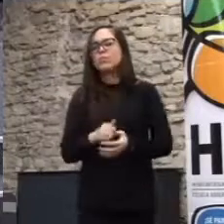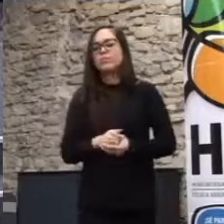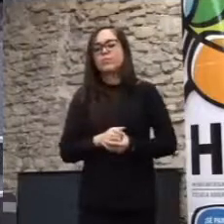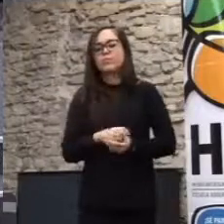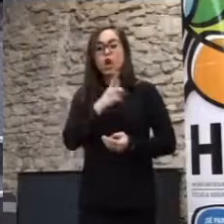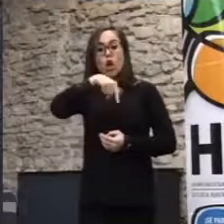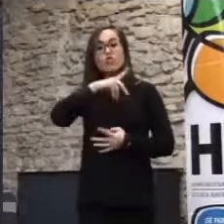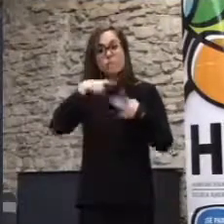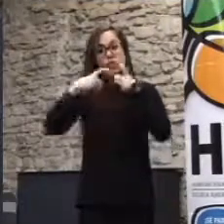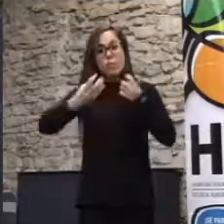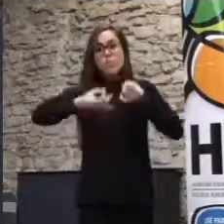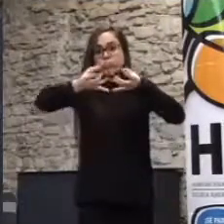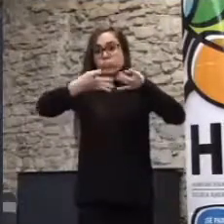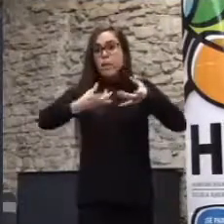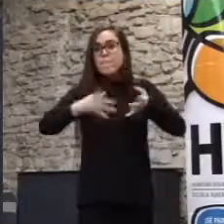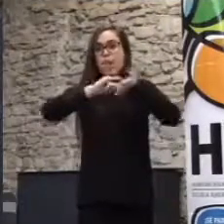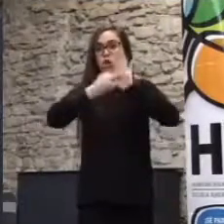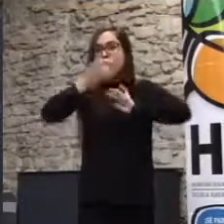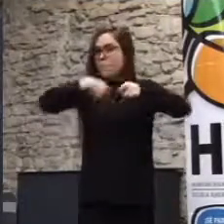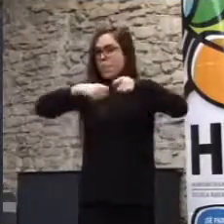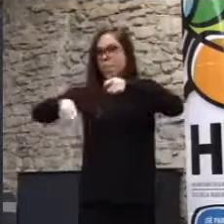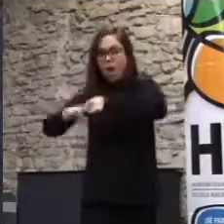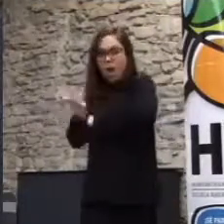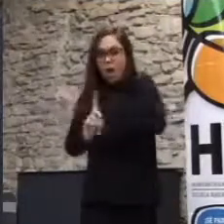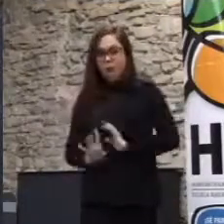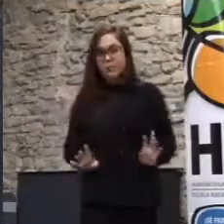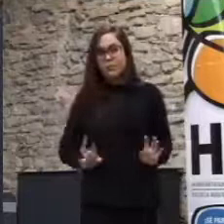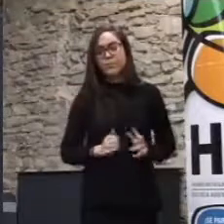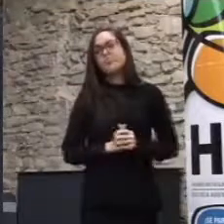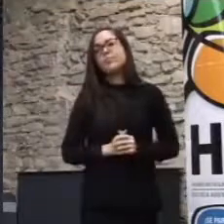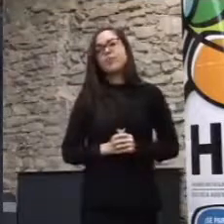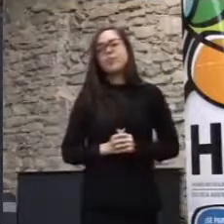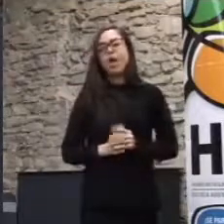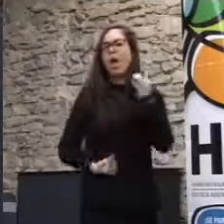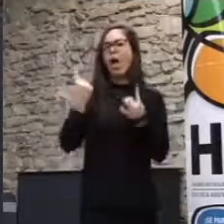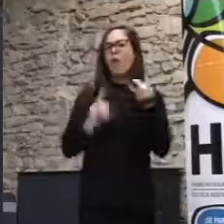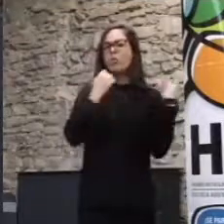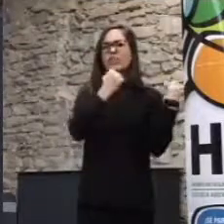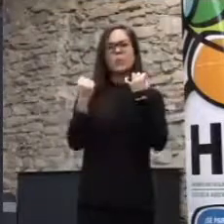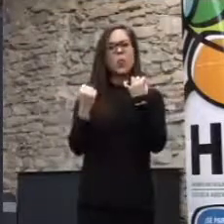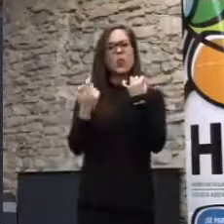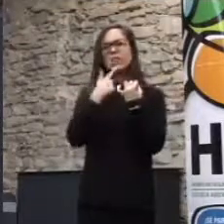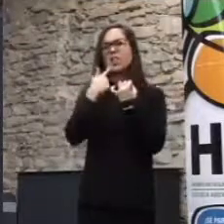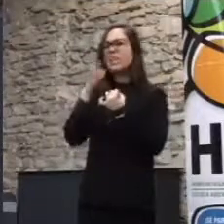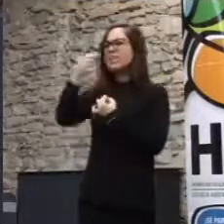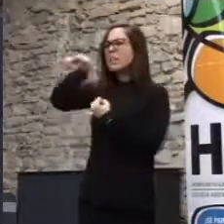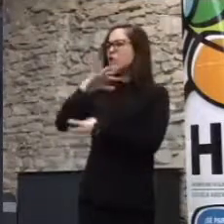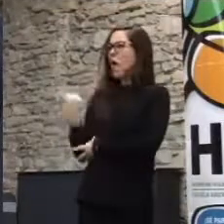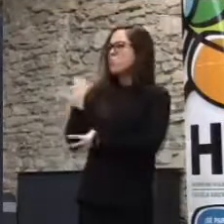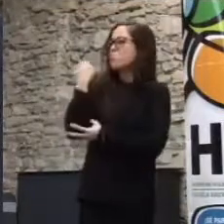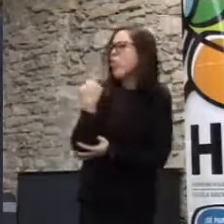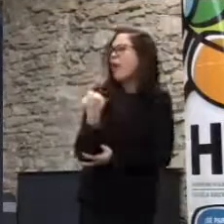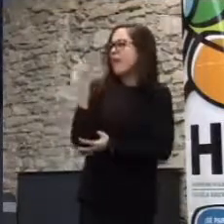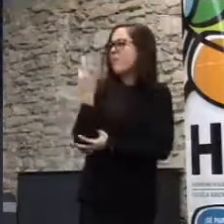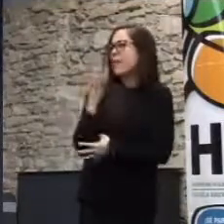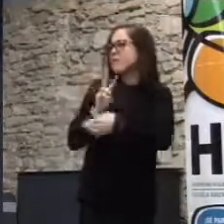nosotros informamos, no vendemos proyectos. Y esto lo digo porque desde ciertas instituciones en ocasiones se dice, no, es que tenéis que apoyar que este